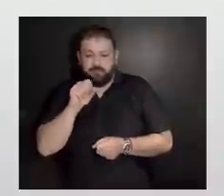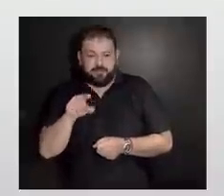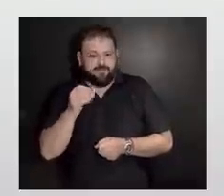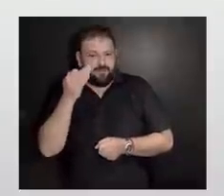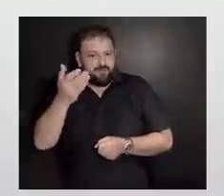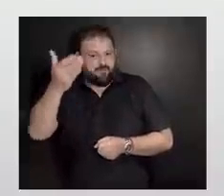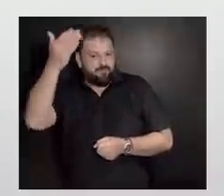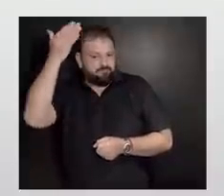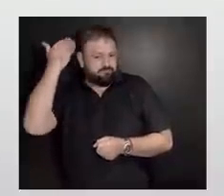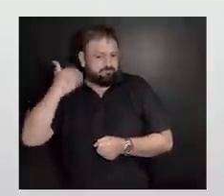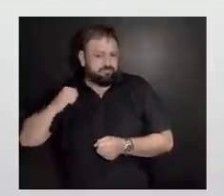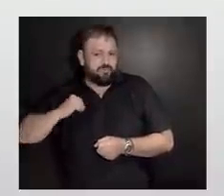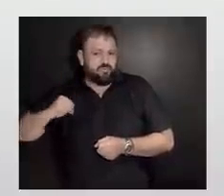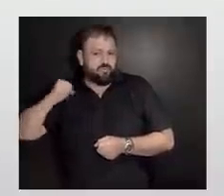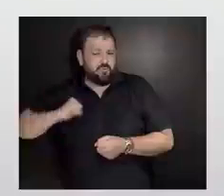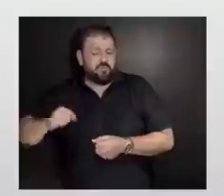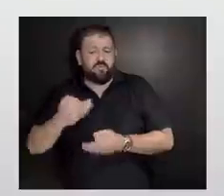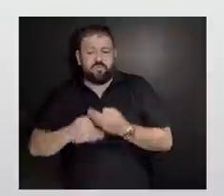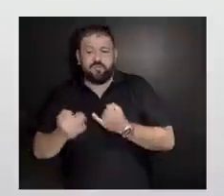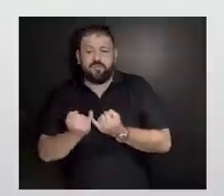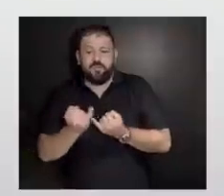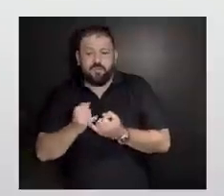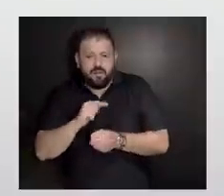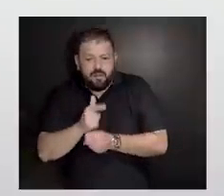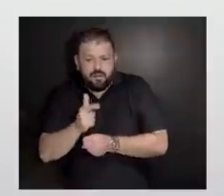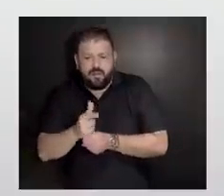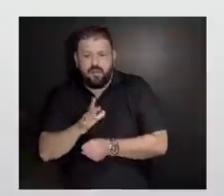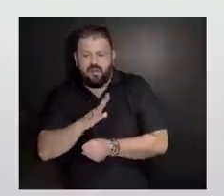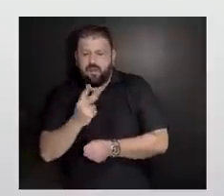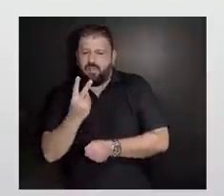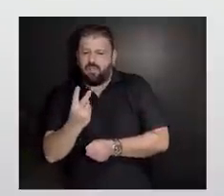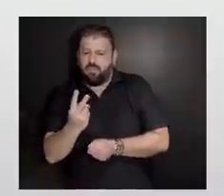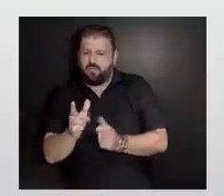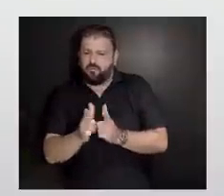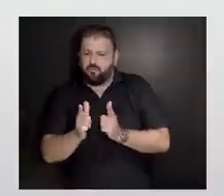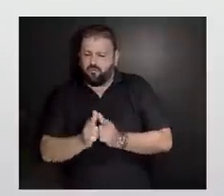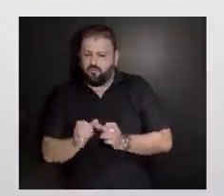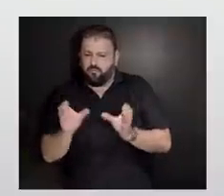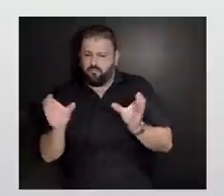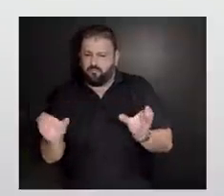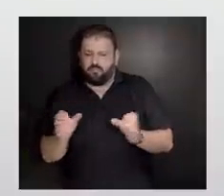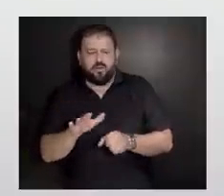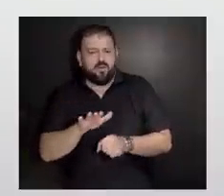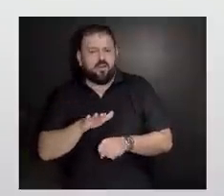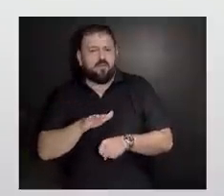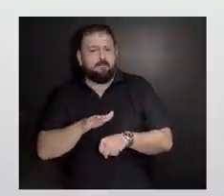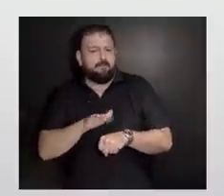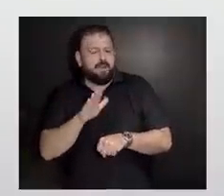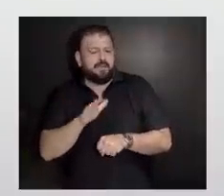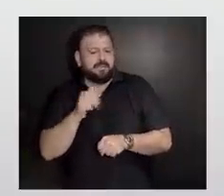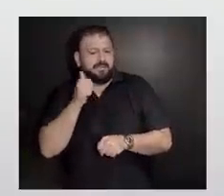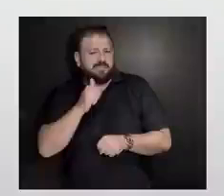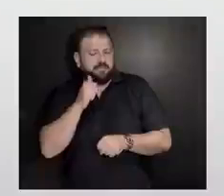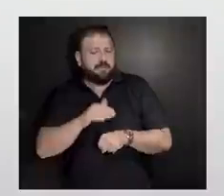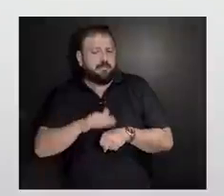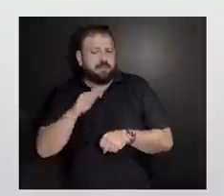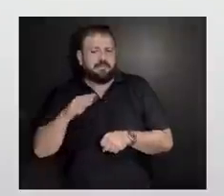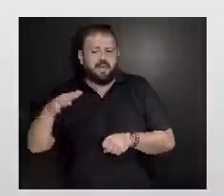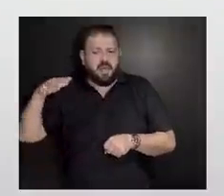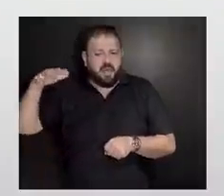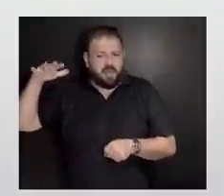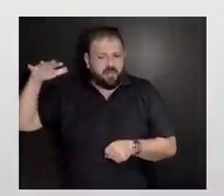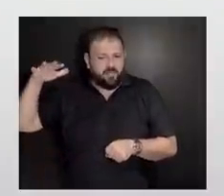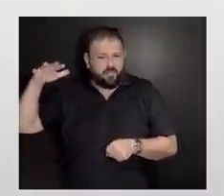tiempos pues ellos trataban como de describir dos grupos. Entonces el más común era en adultos que